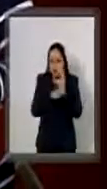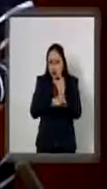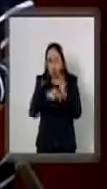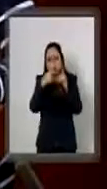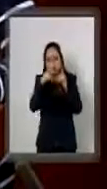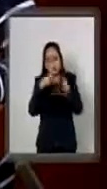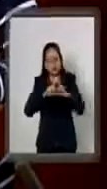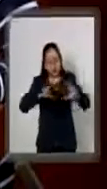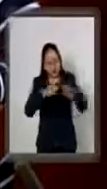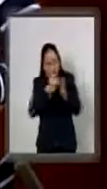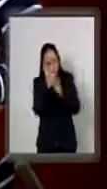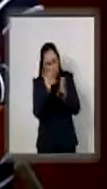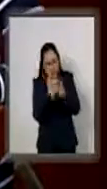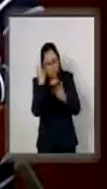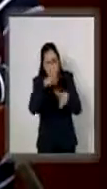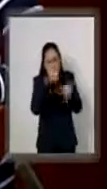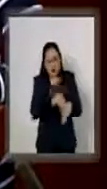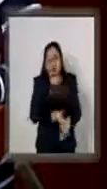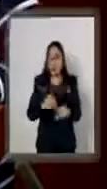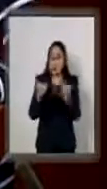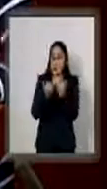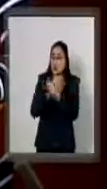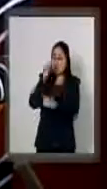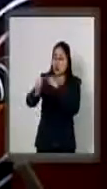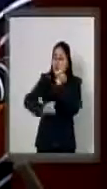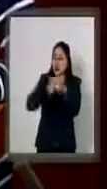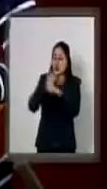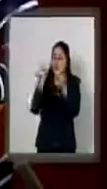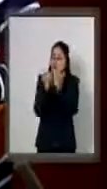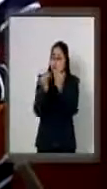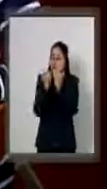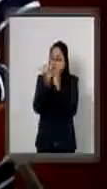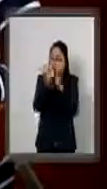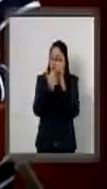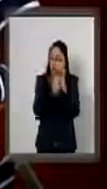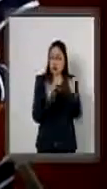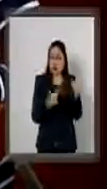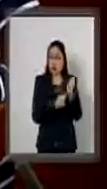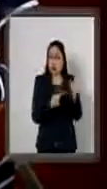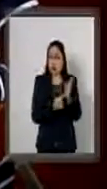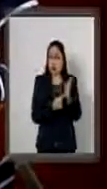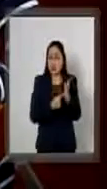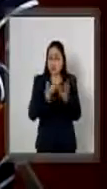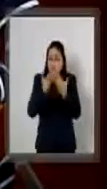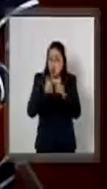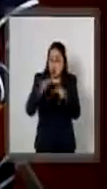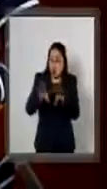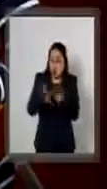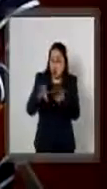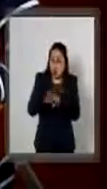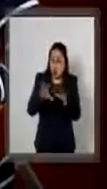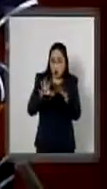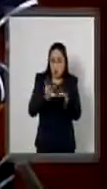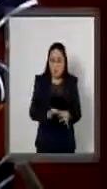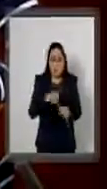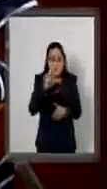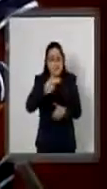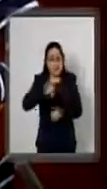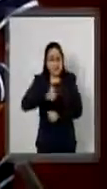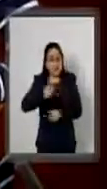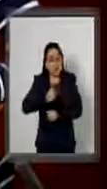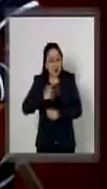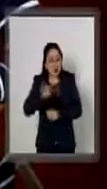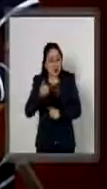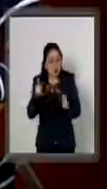comunidad internacional hace lo propio. No hay uso legítimo posible de la fuerza